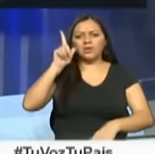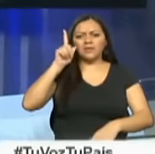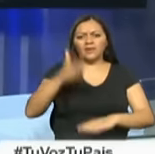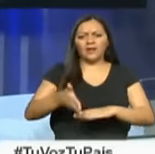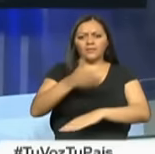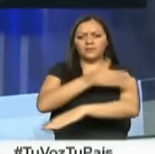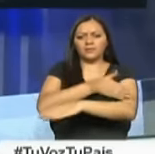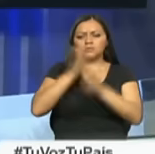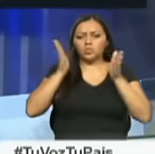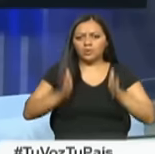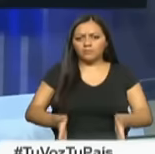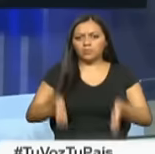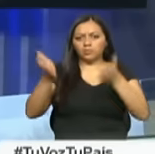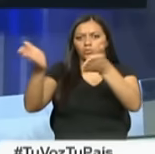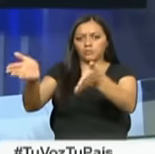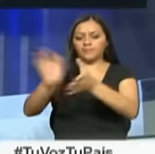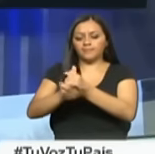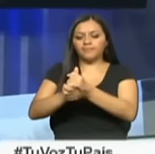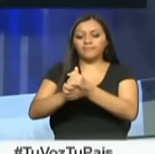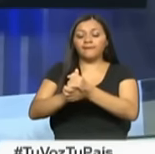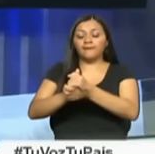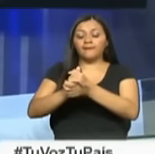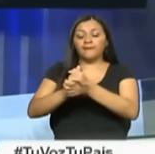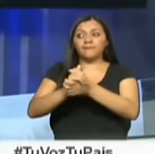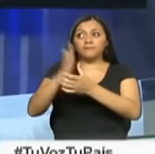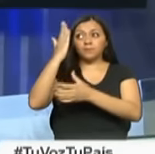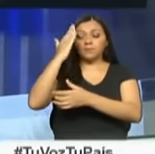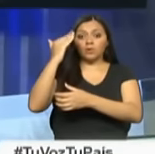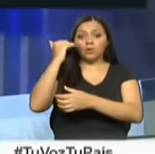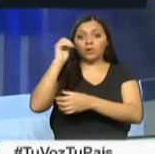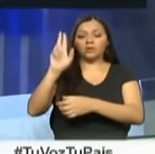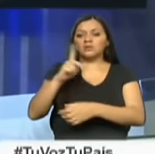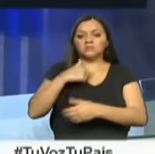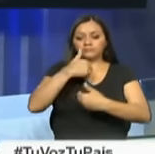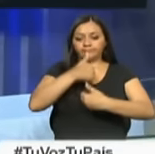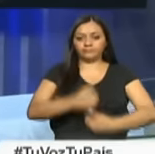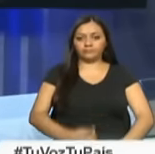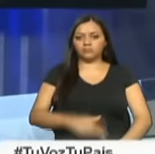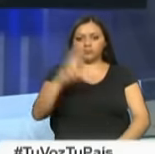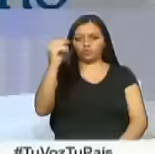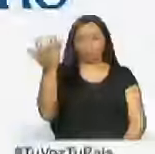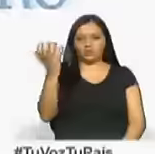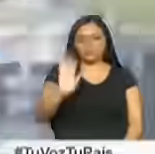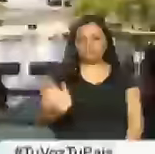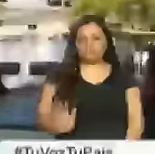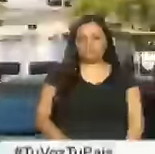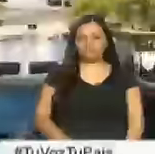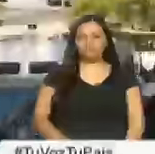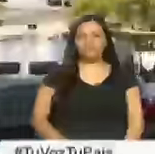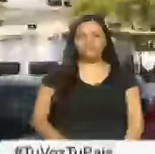El gobierno norcoreano se había opuesto a que se le practicara una autopsia.